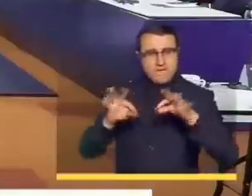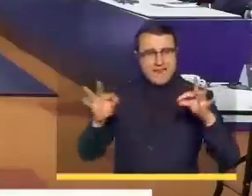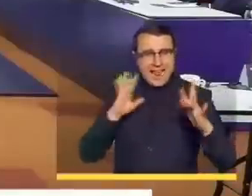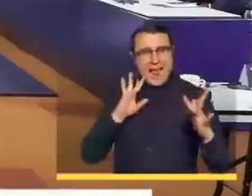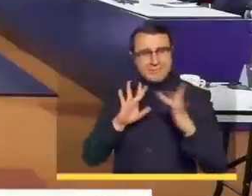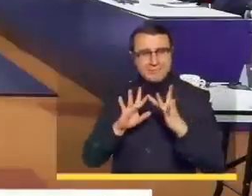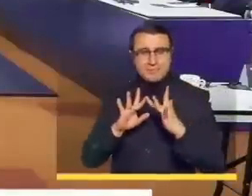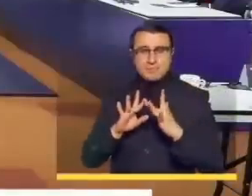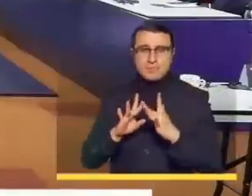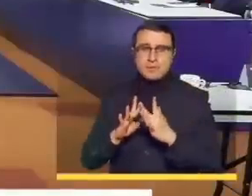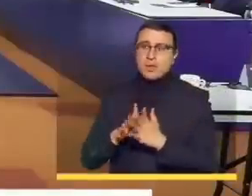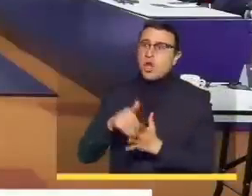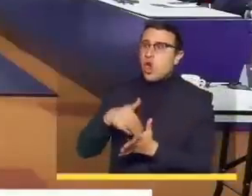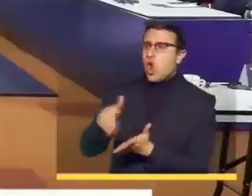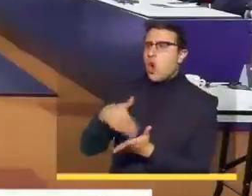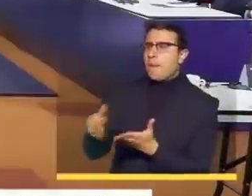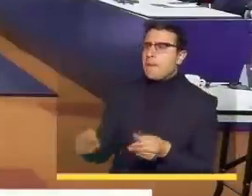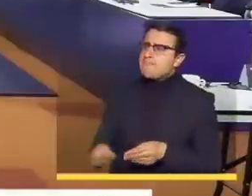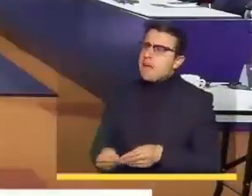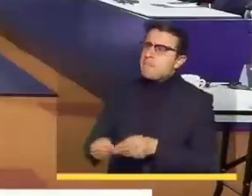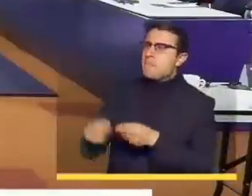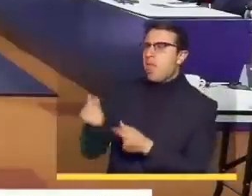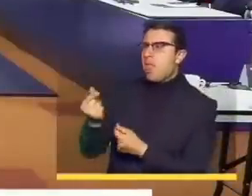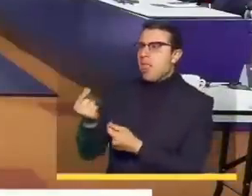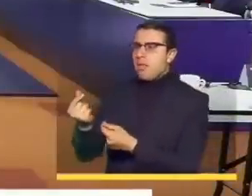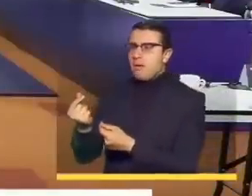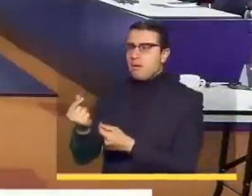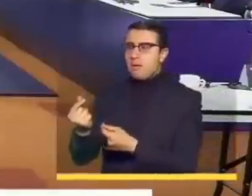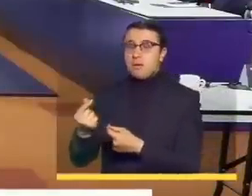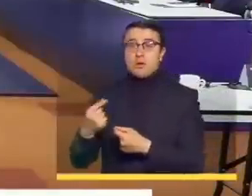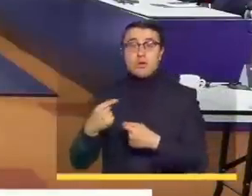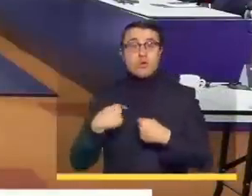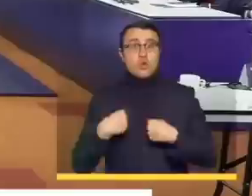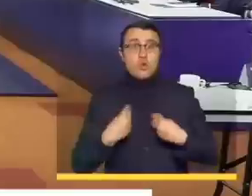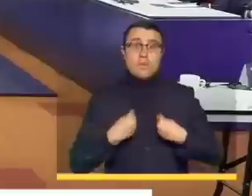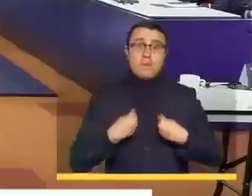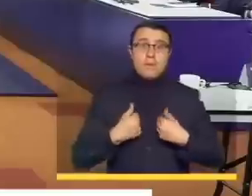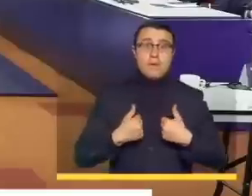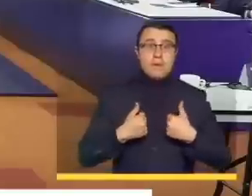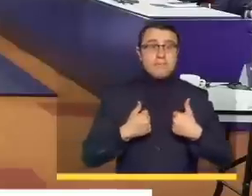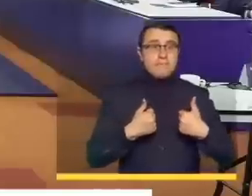y que solo siendo buenos podemos ser felices.